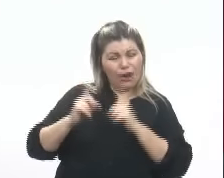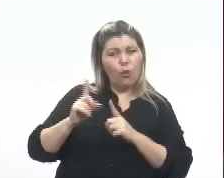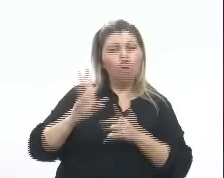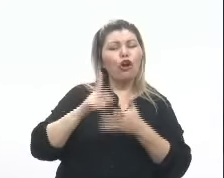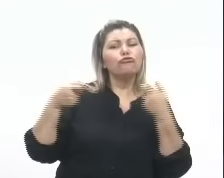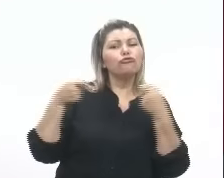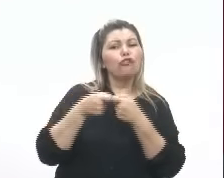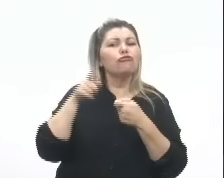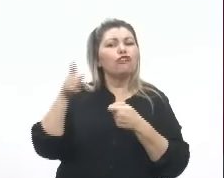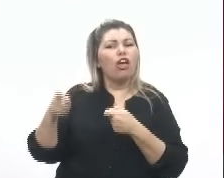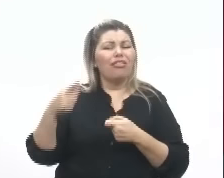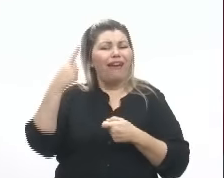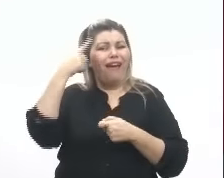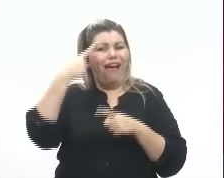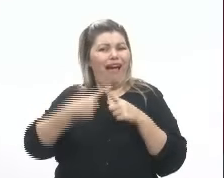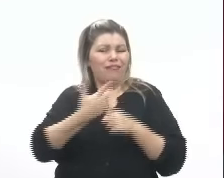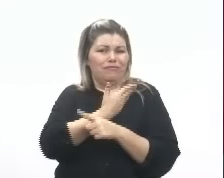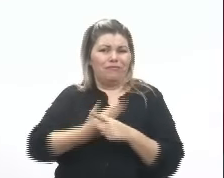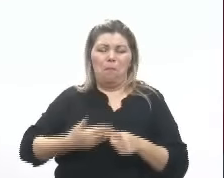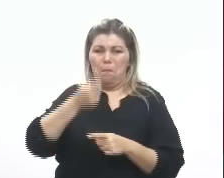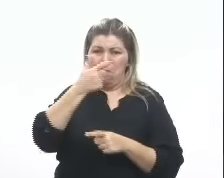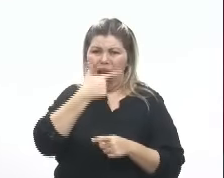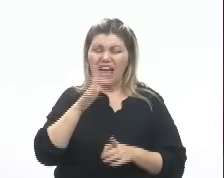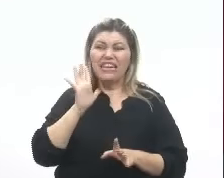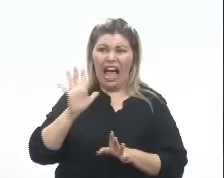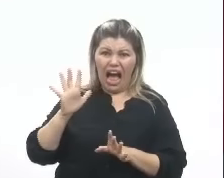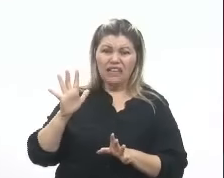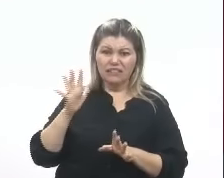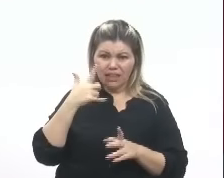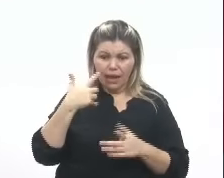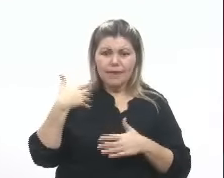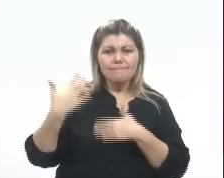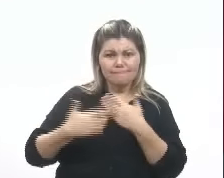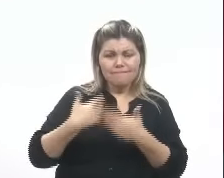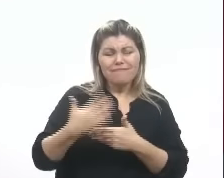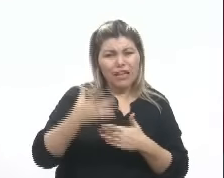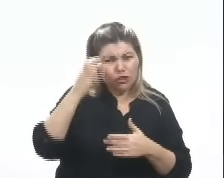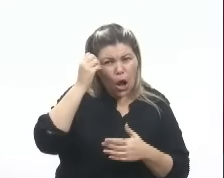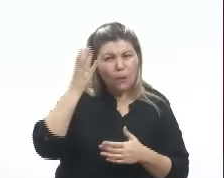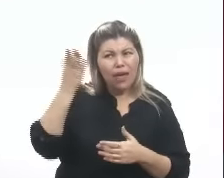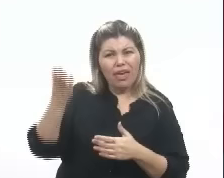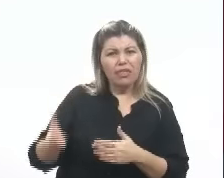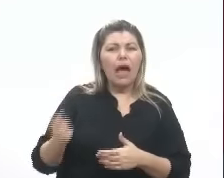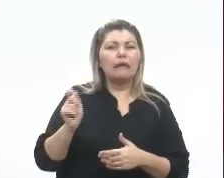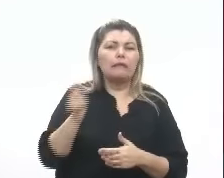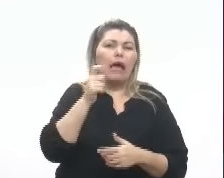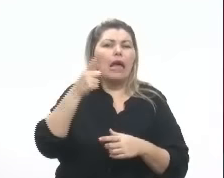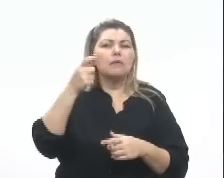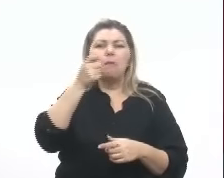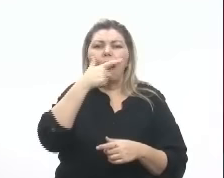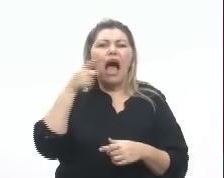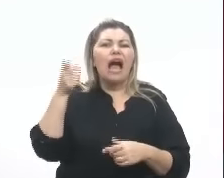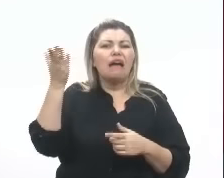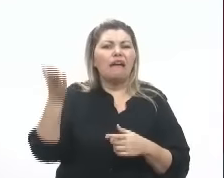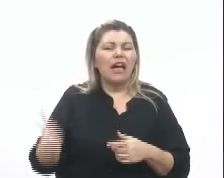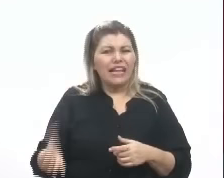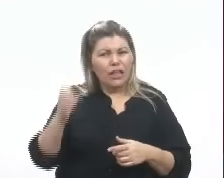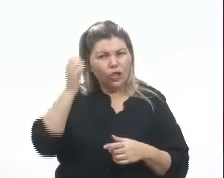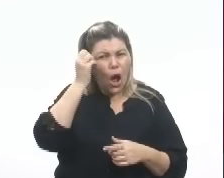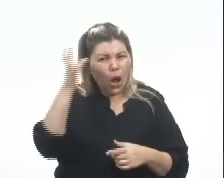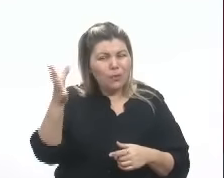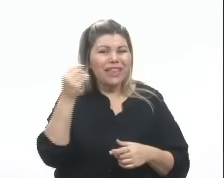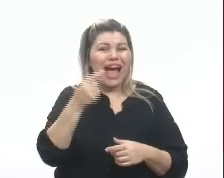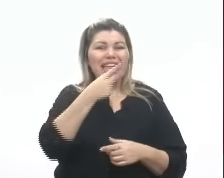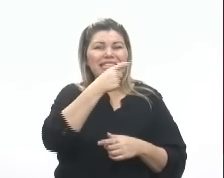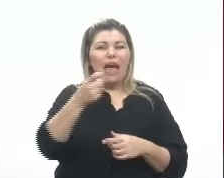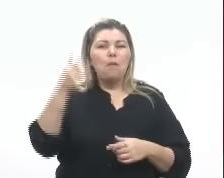Macri. Y así no fue. Se olvidan de lo que fue Macri. Se olvidan que dejó el 100% del